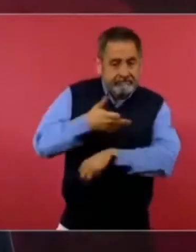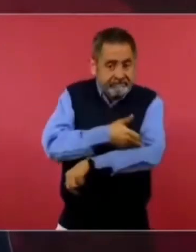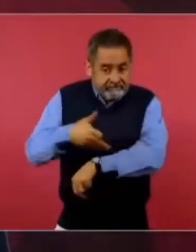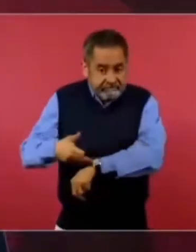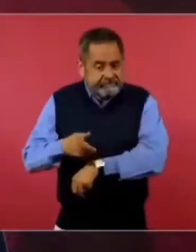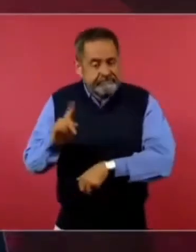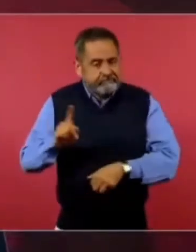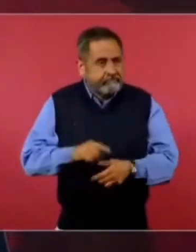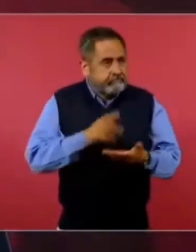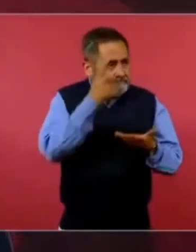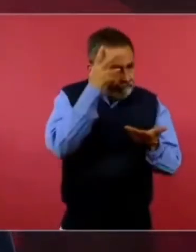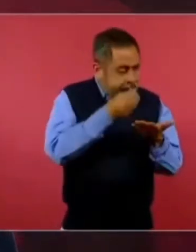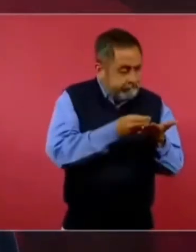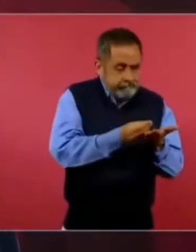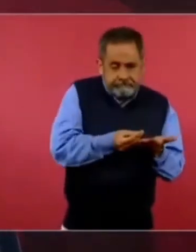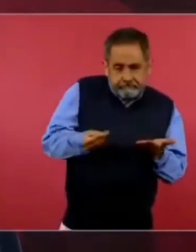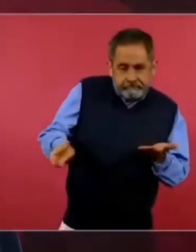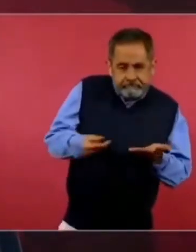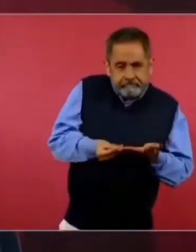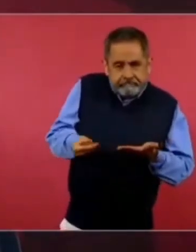su país.